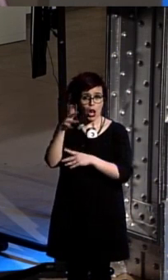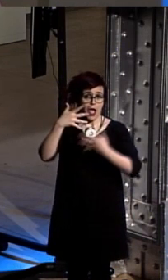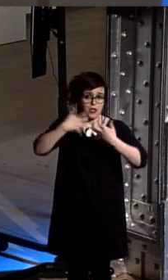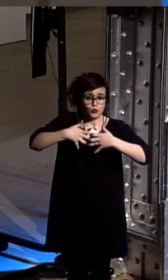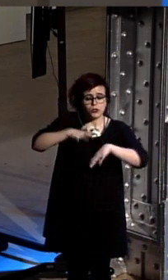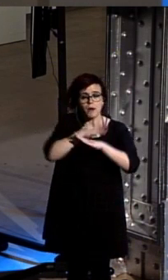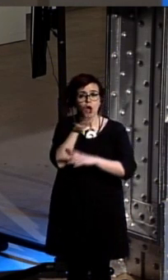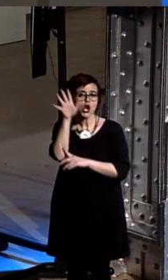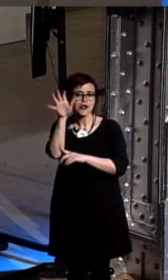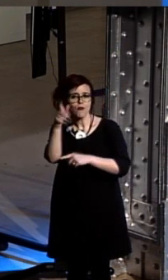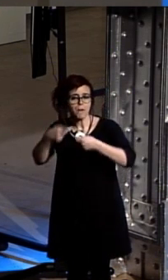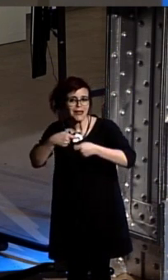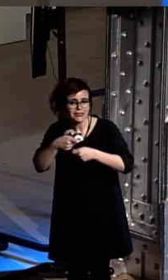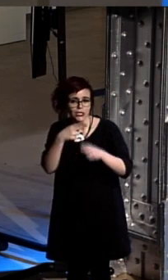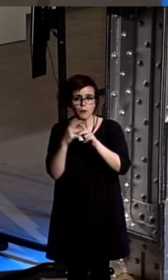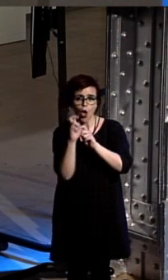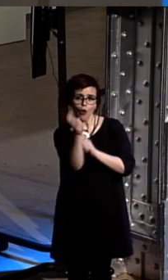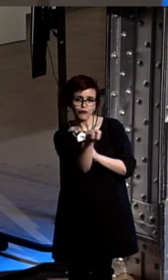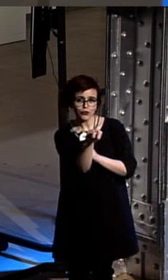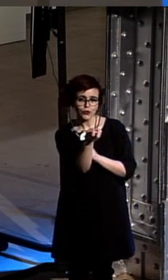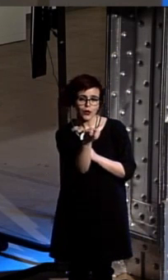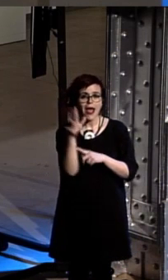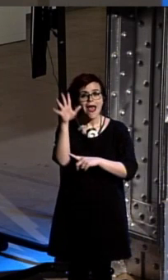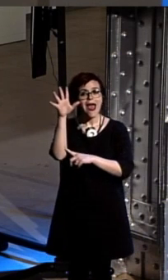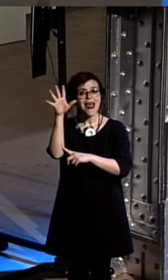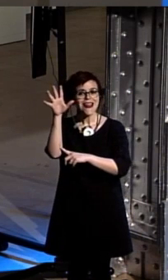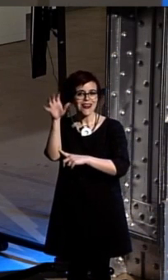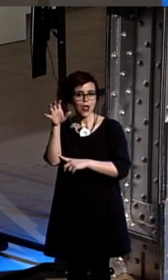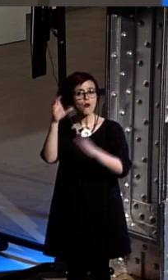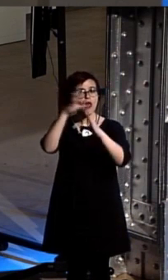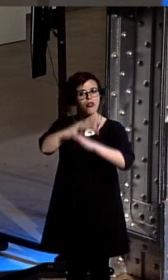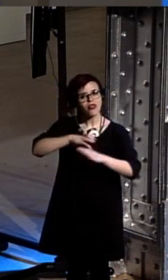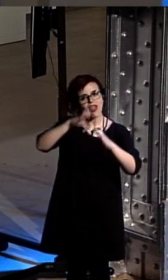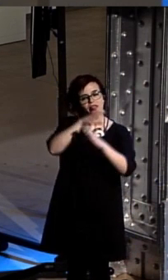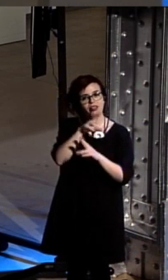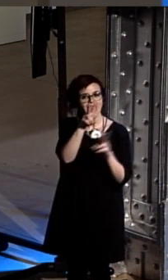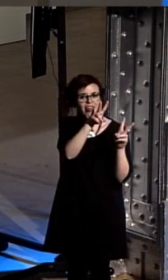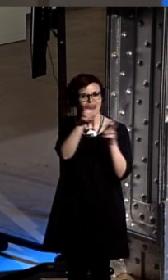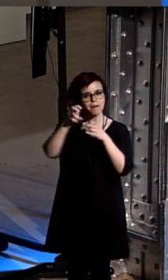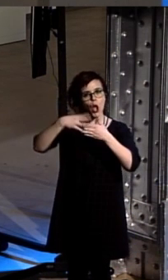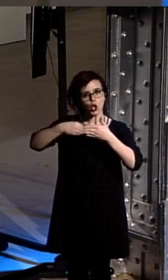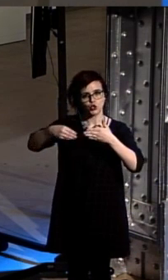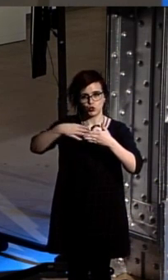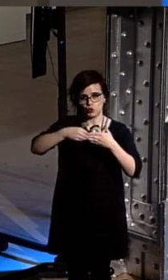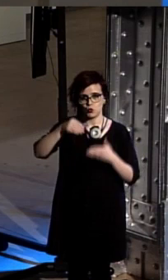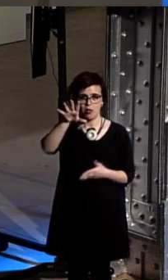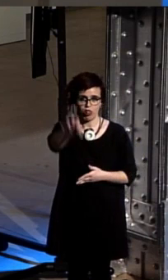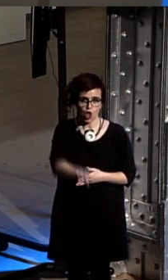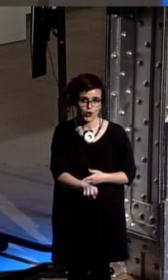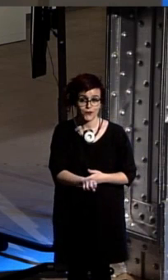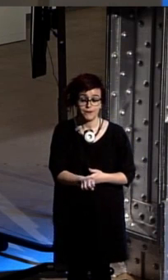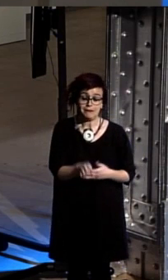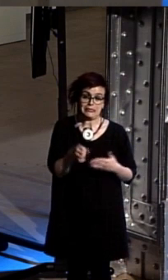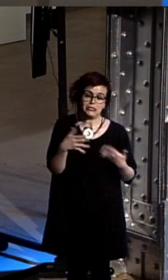neuromarketing y ahora lo llaman de otra manera. Lo llaman neurociencia del consumidor, que parece como más científico, ¿no? Bien, pues yo